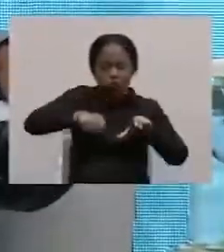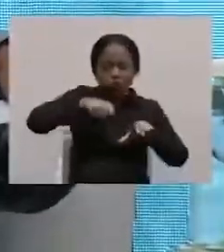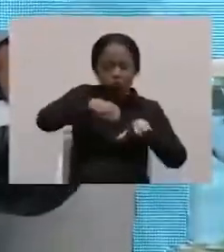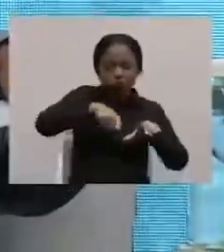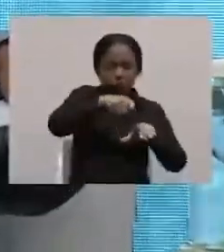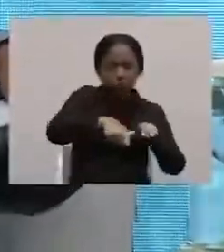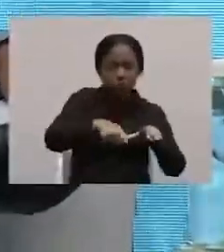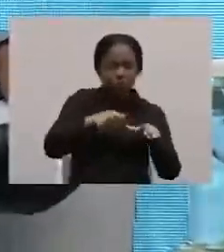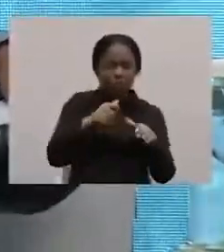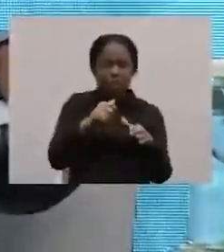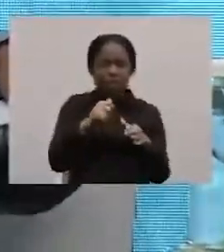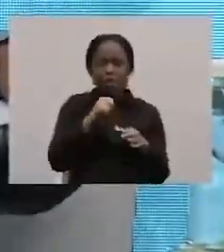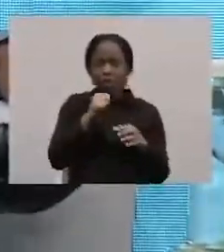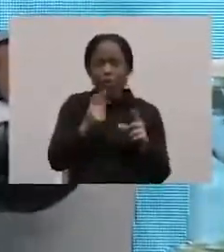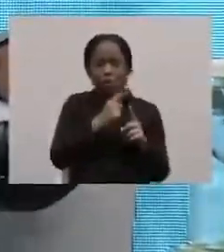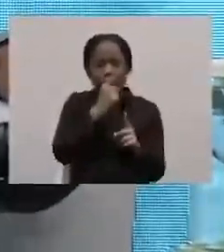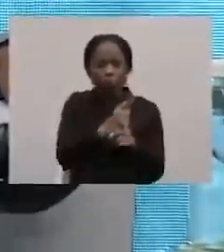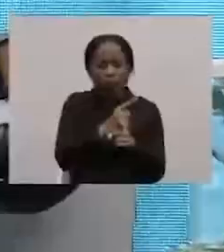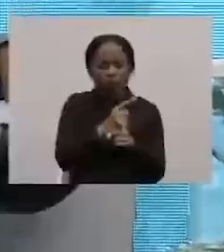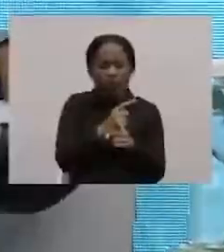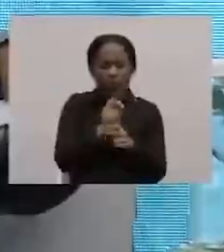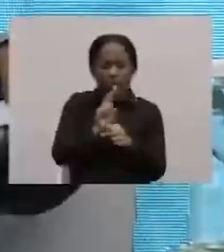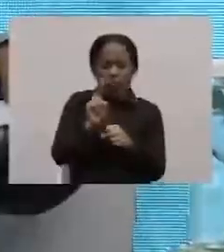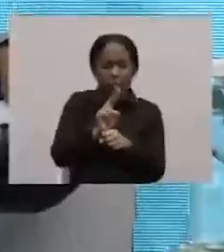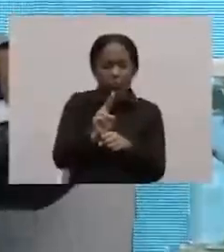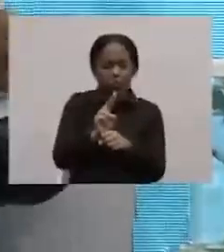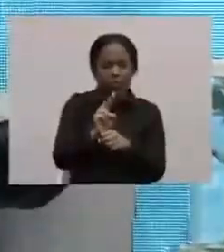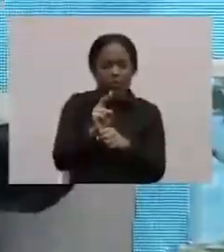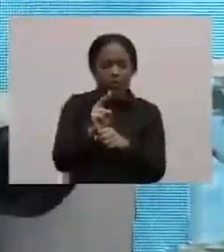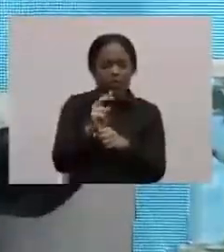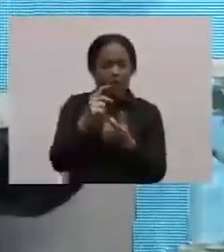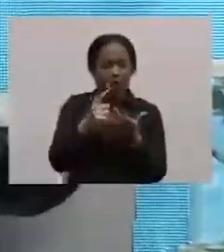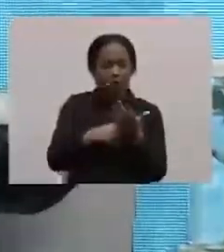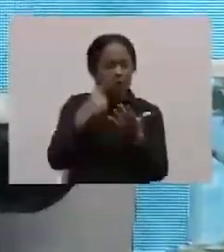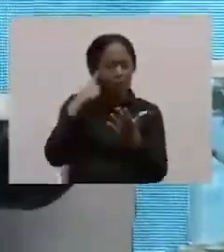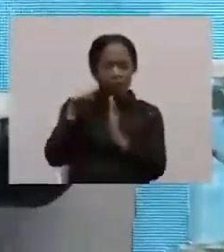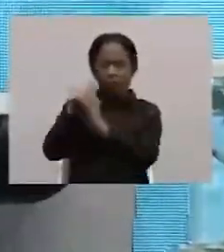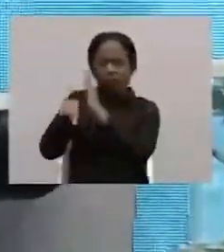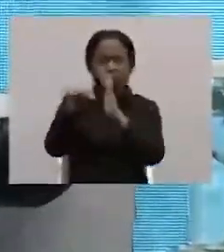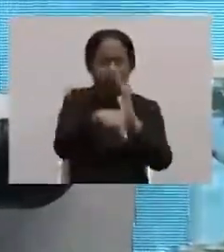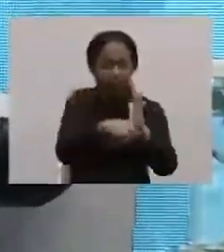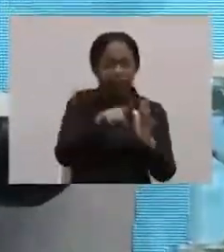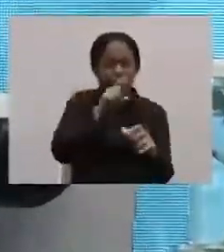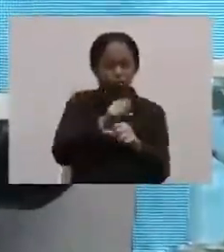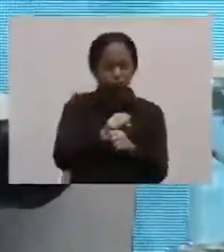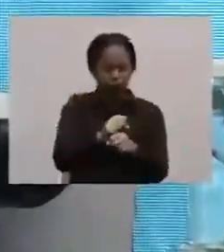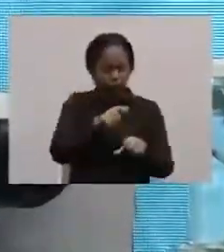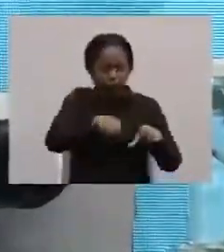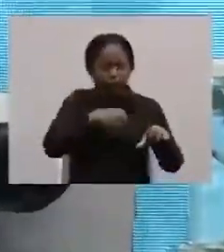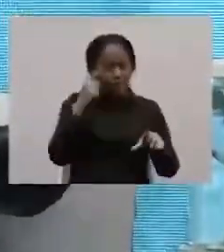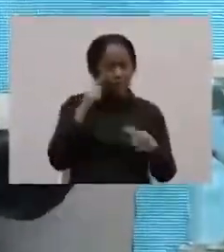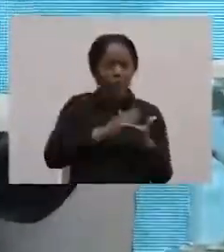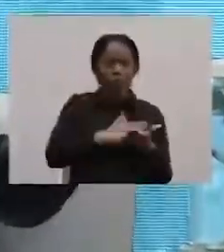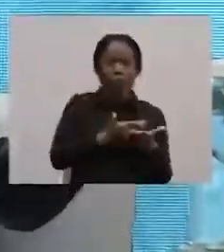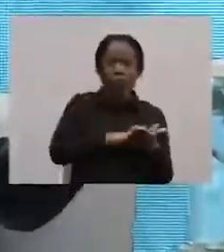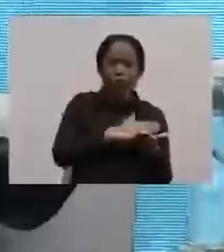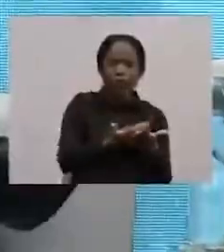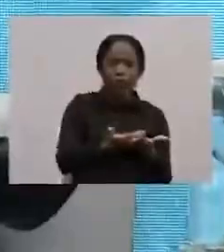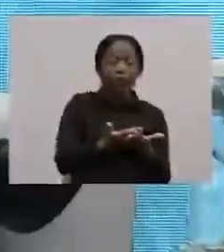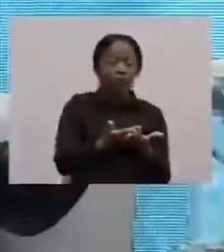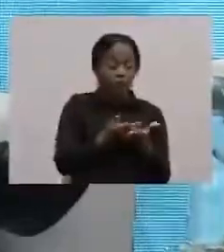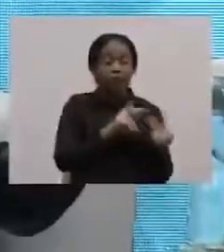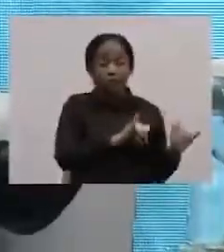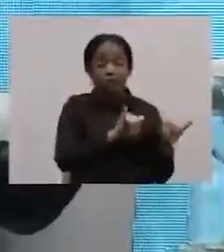que se le está dando un uso inadecuado, o que muchos le dan un uso inadecuado, tanto a los medios de comunicación convencionales como a las plataformas